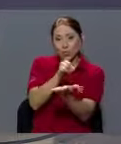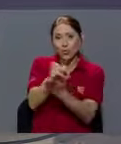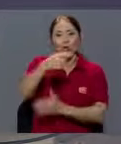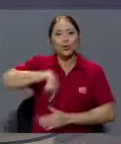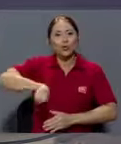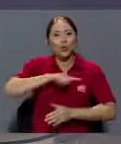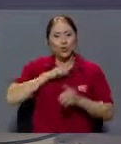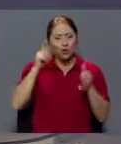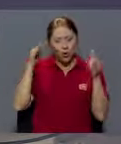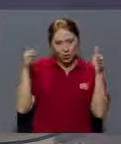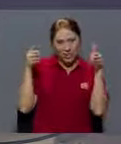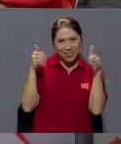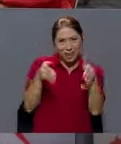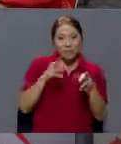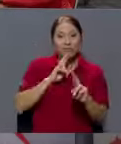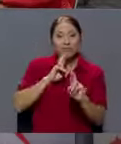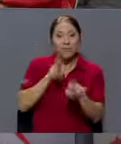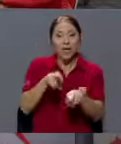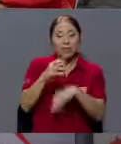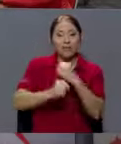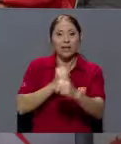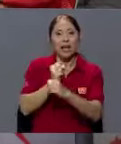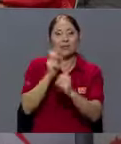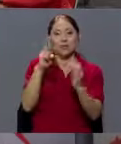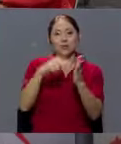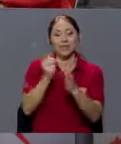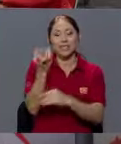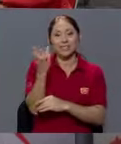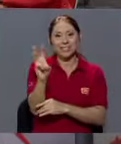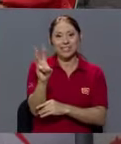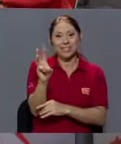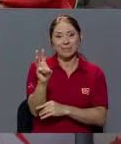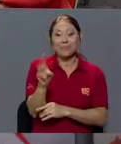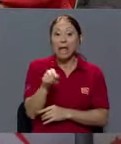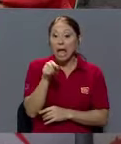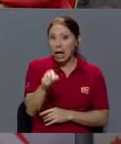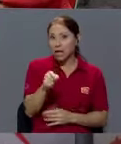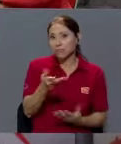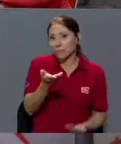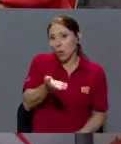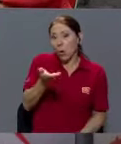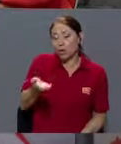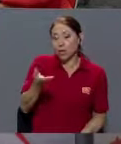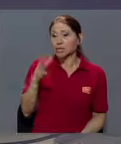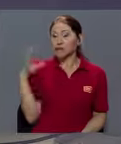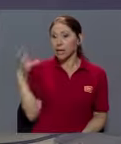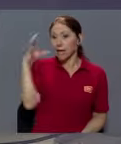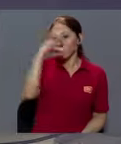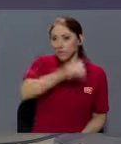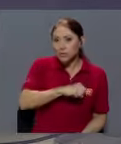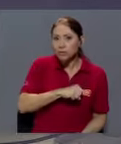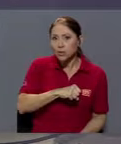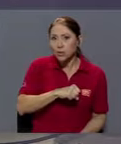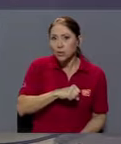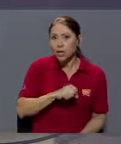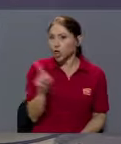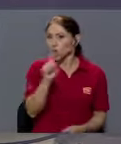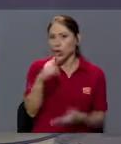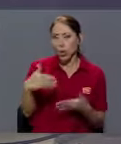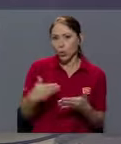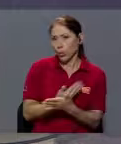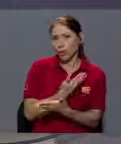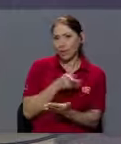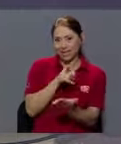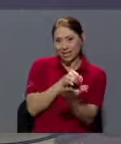del 2016. Y entre las cosas reveladoras, que bueno, tampoco son nuevas en el estudio, ¿verdad?